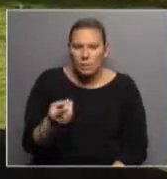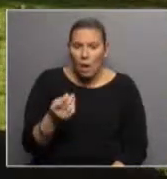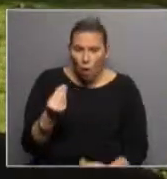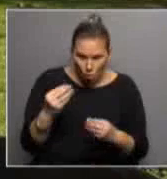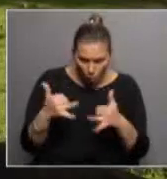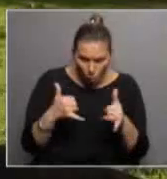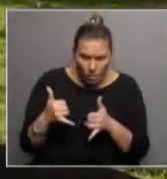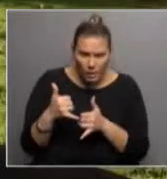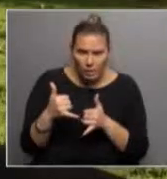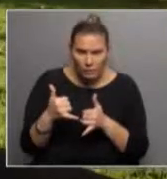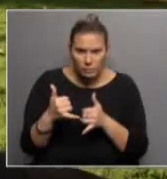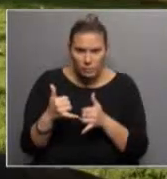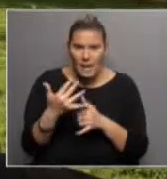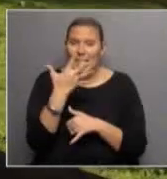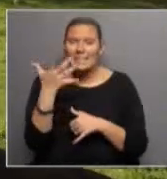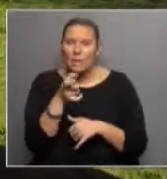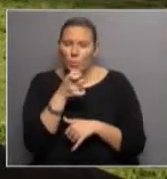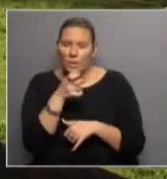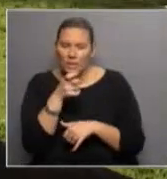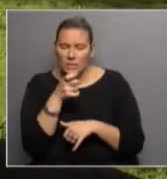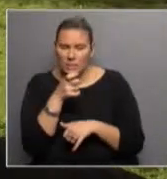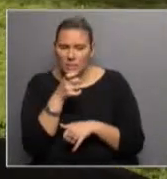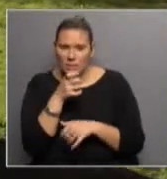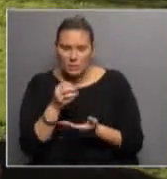se jugaba? Con cinco piedras,